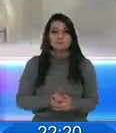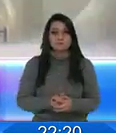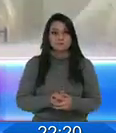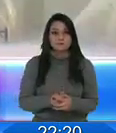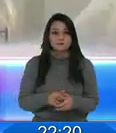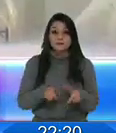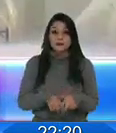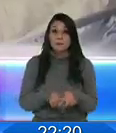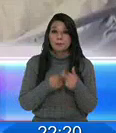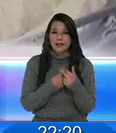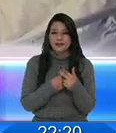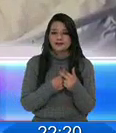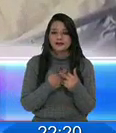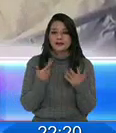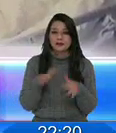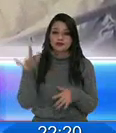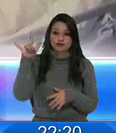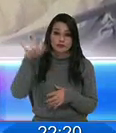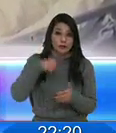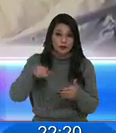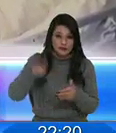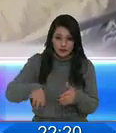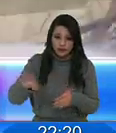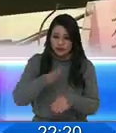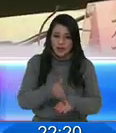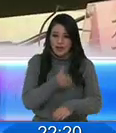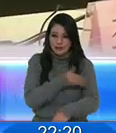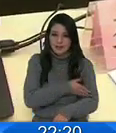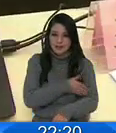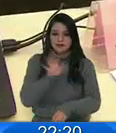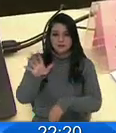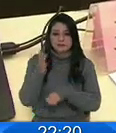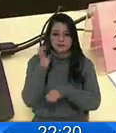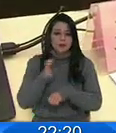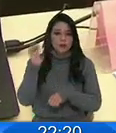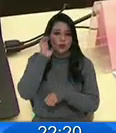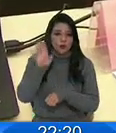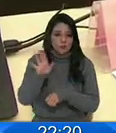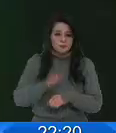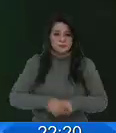de la prohibición de viajes desde países europeos. Informó Ismenia Solor.